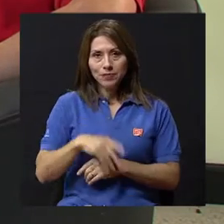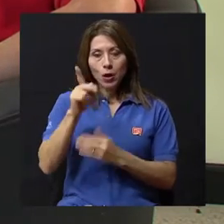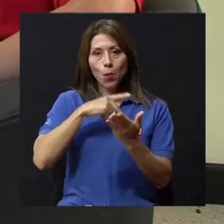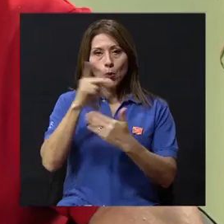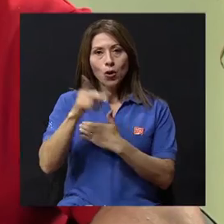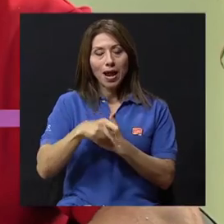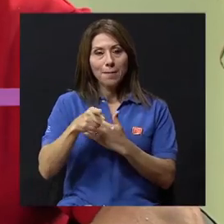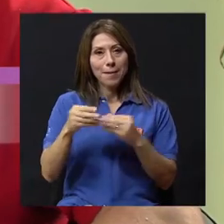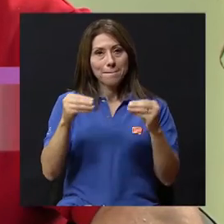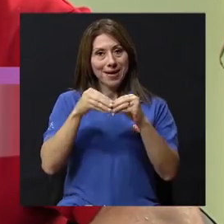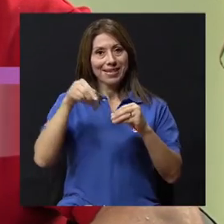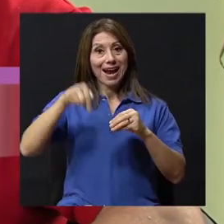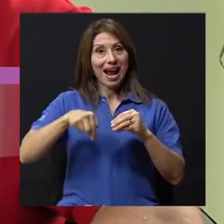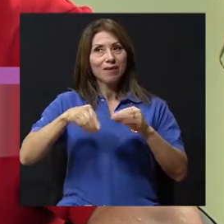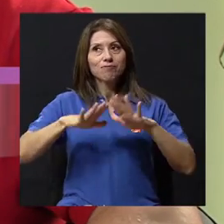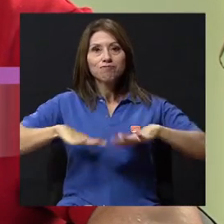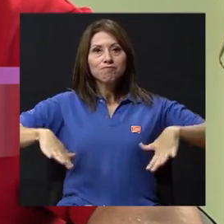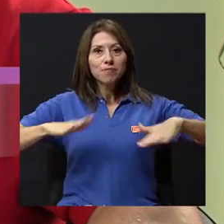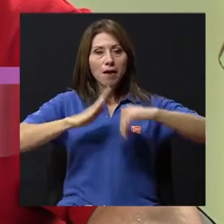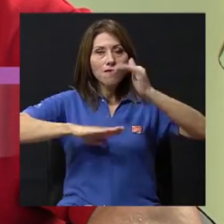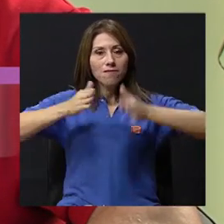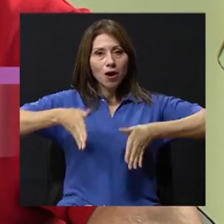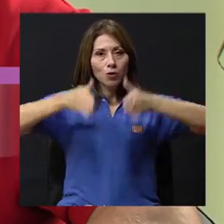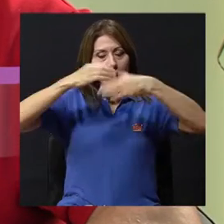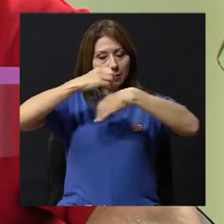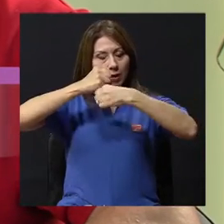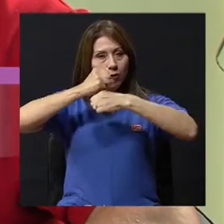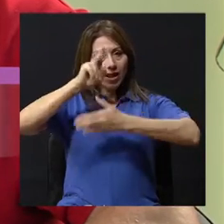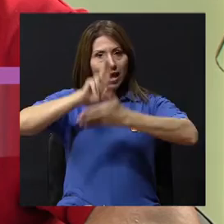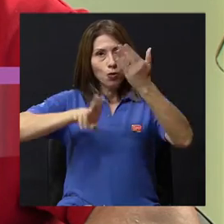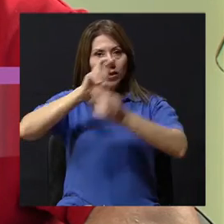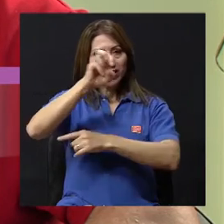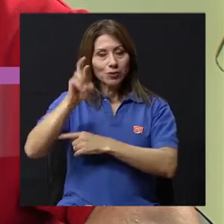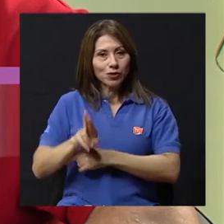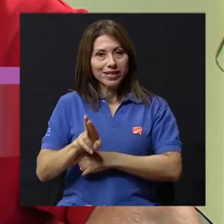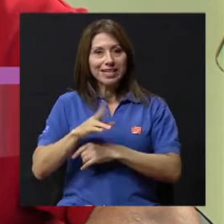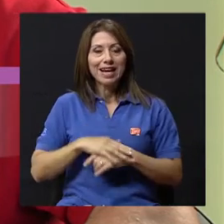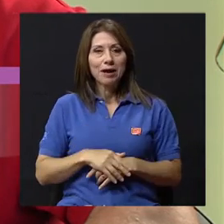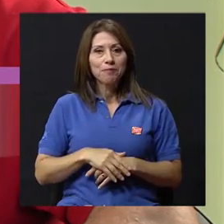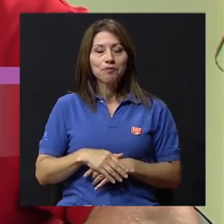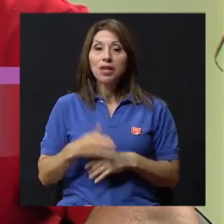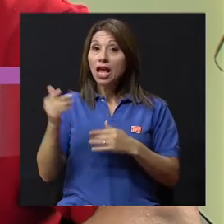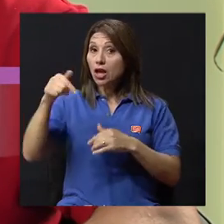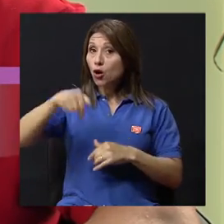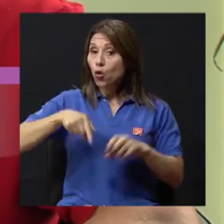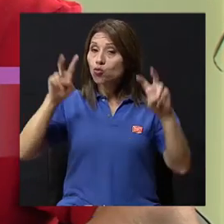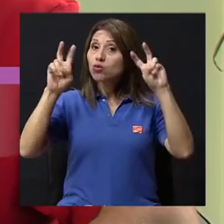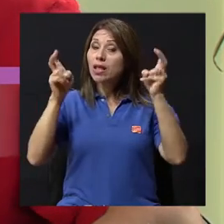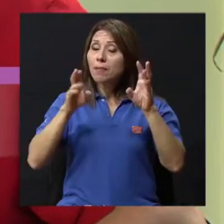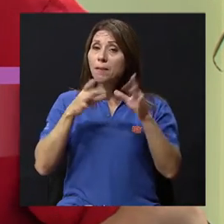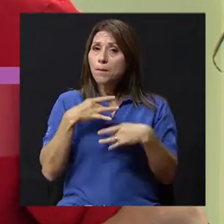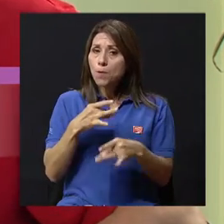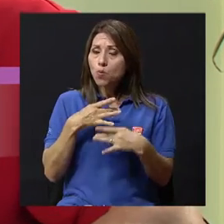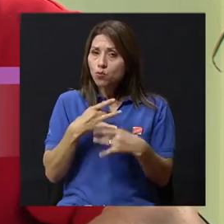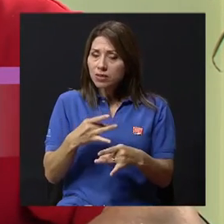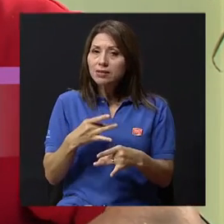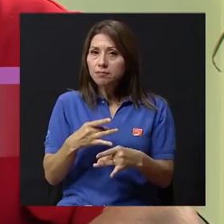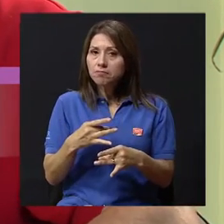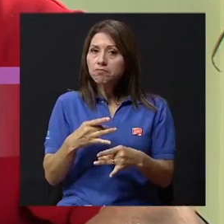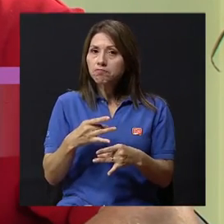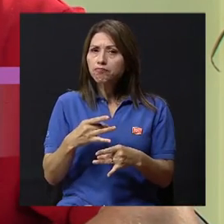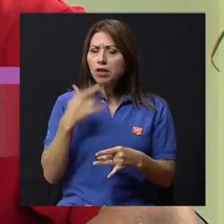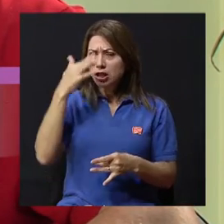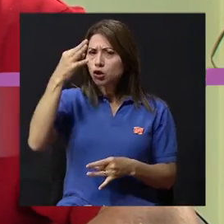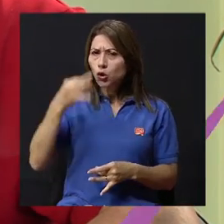hoy en un programa más acá, desde la Facultad de Microbiología de la Universidad de Costa Rica. Fabiola, y hoy un tema muy